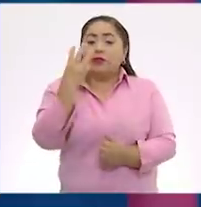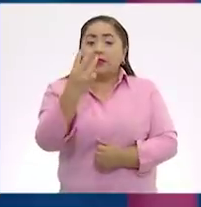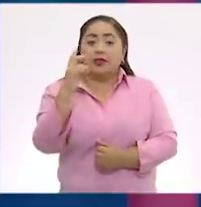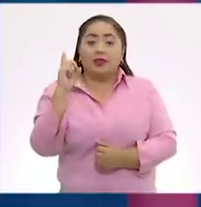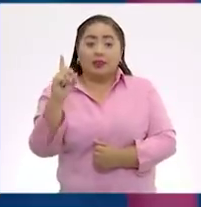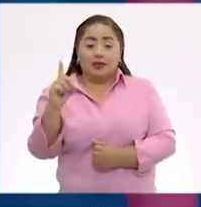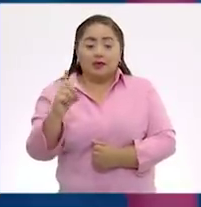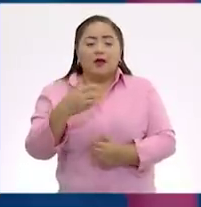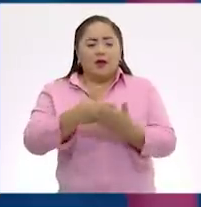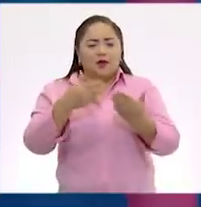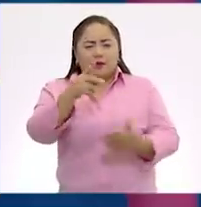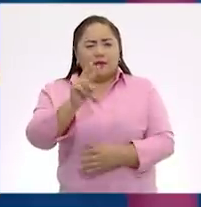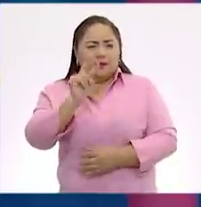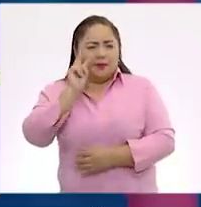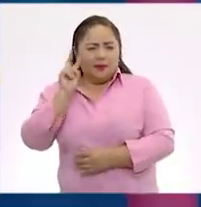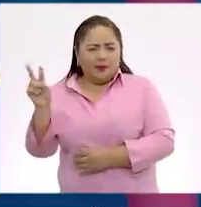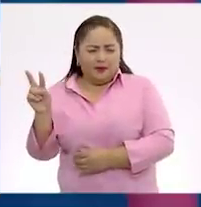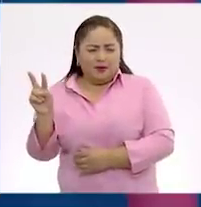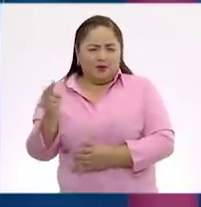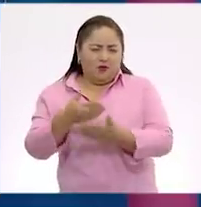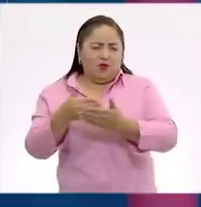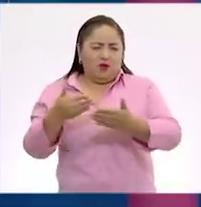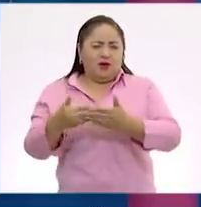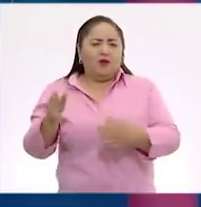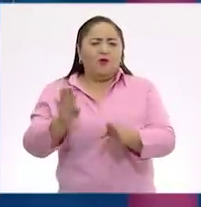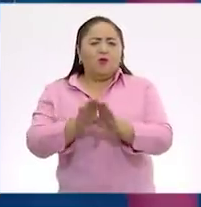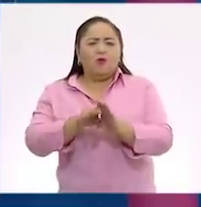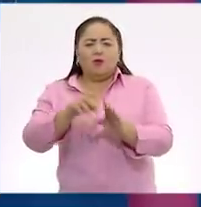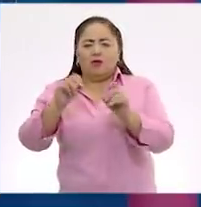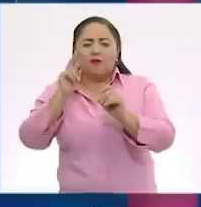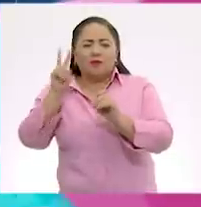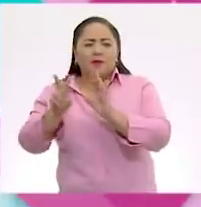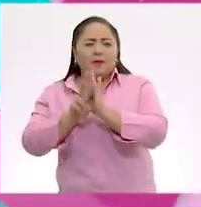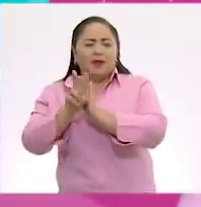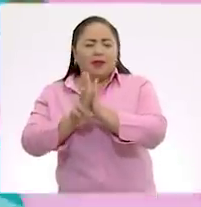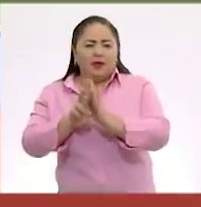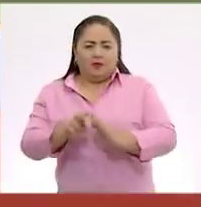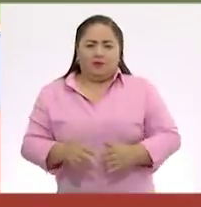dimensiones. Veamos de esta manera gráfica el siguiente video.